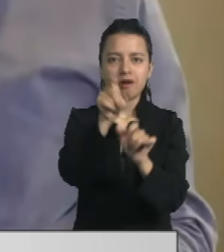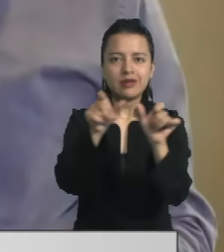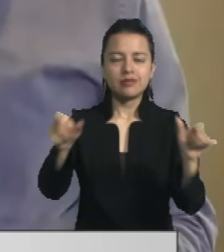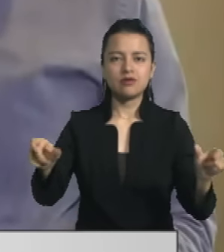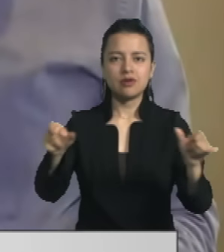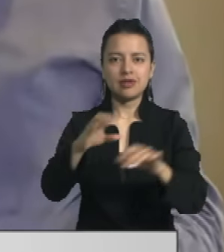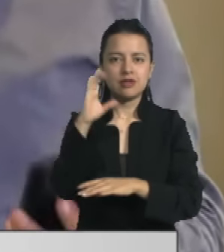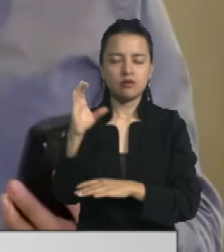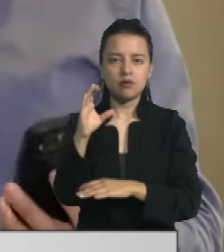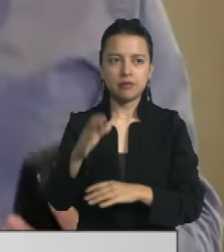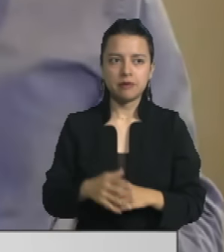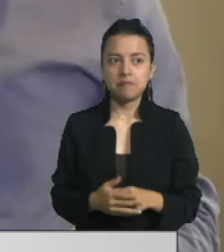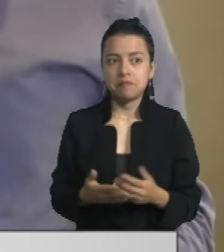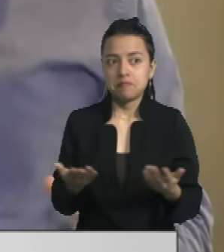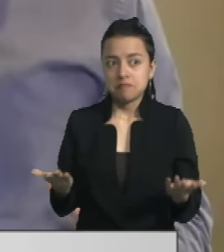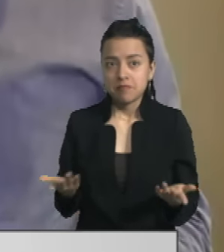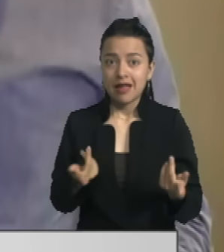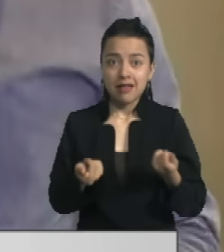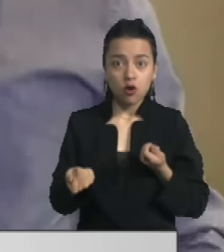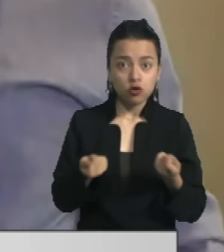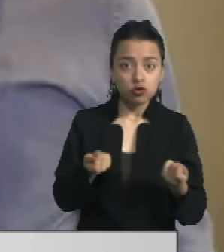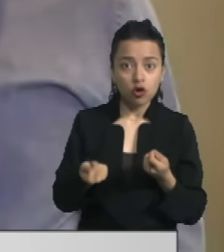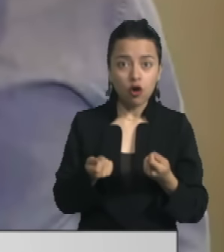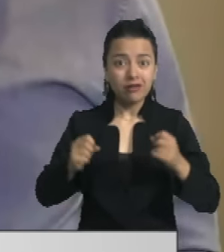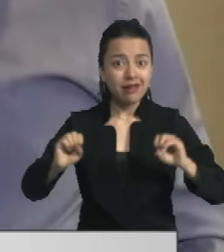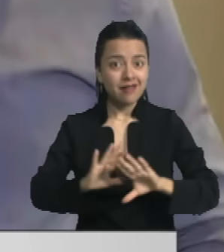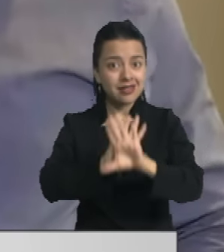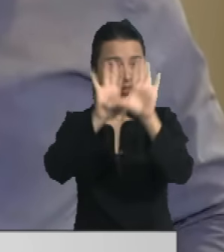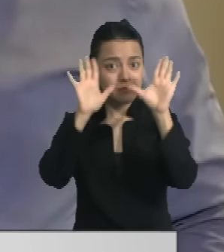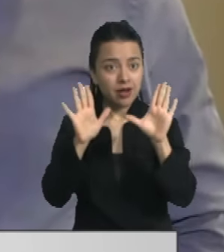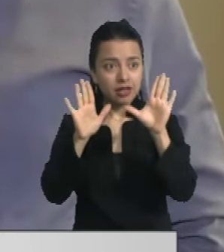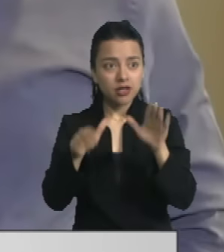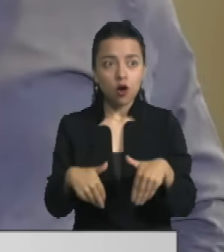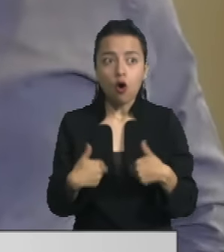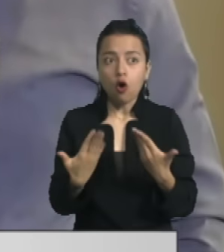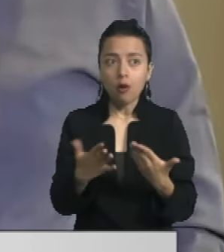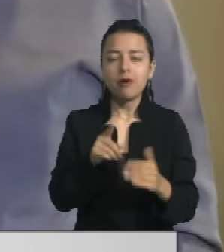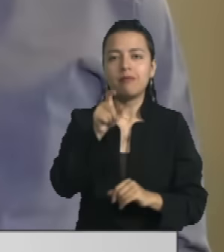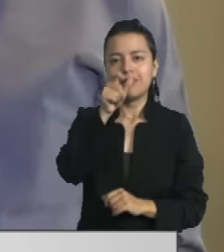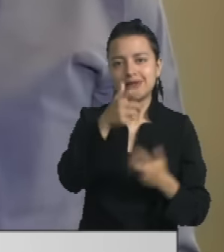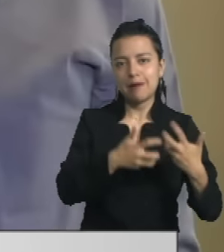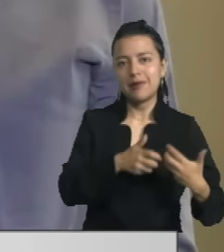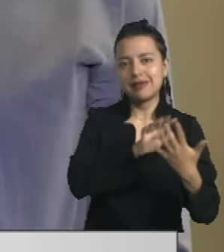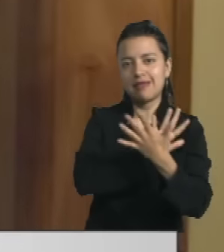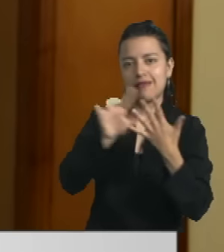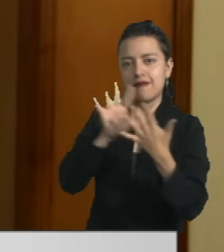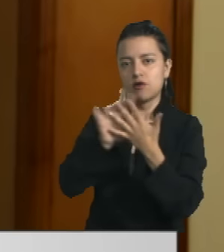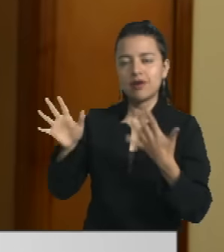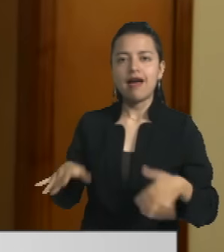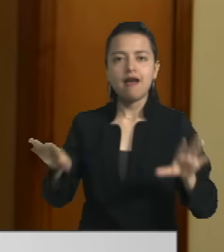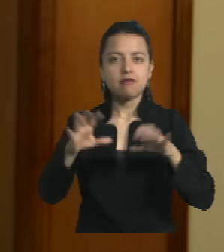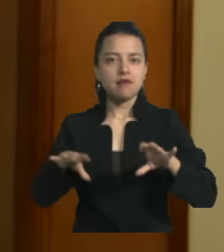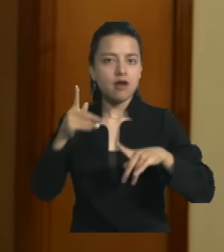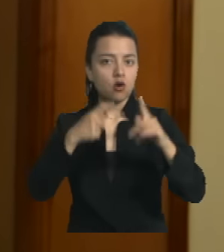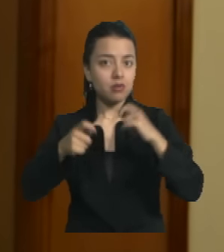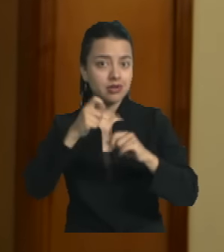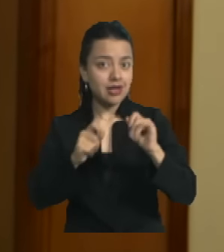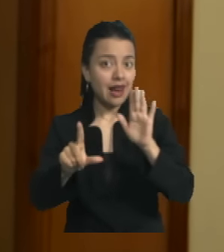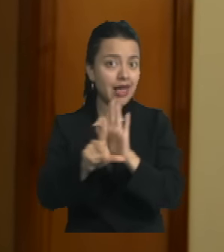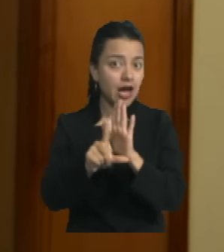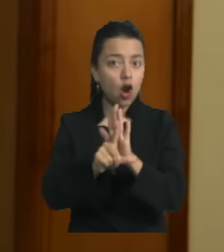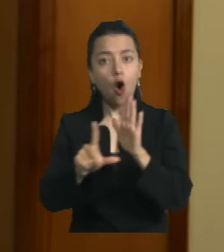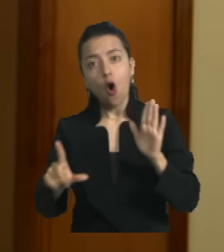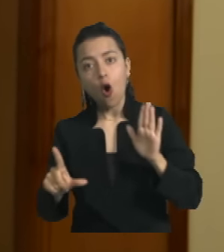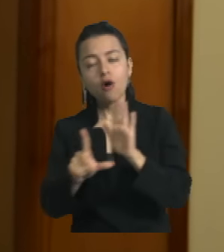indagar entonces la superintendencia de industria y comercio sobre la actividad comercial que tiene esta empresa que pues como les comentábamos pagaba con